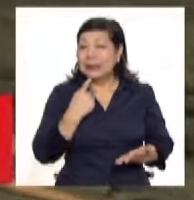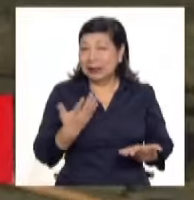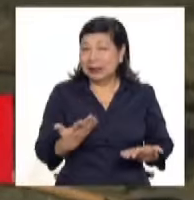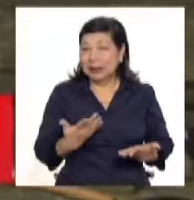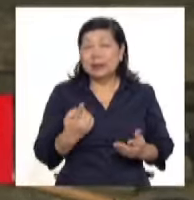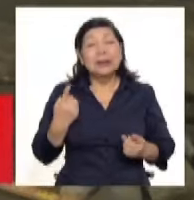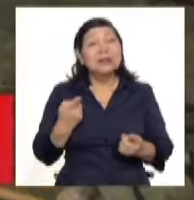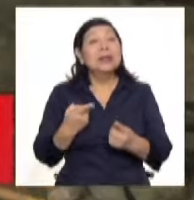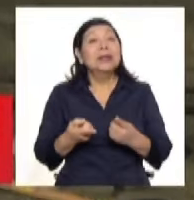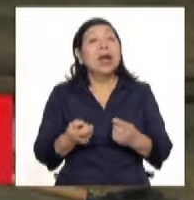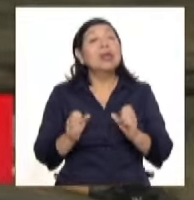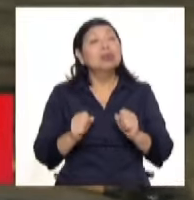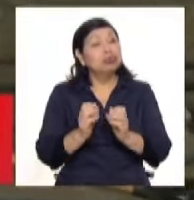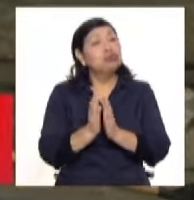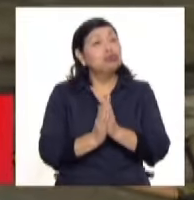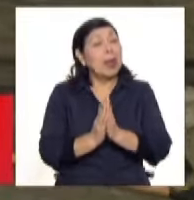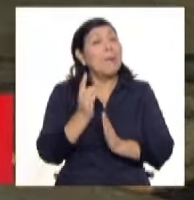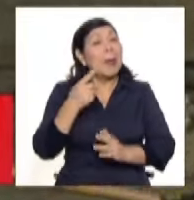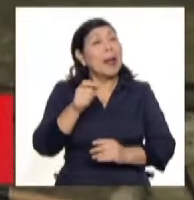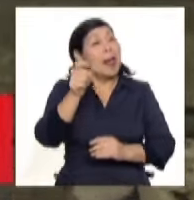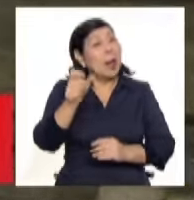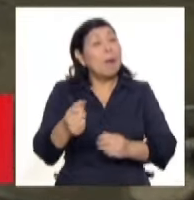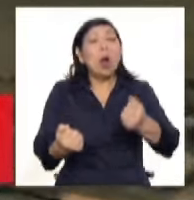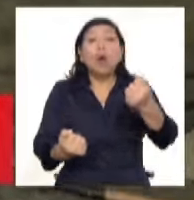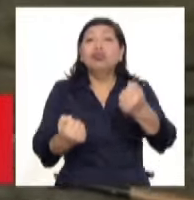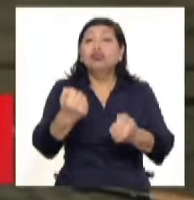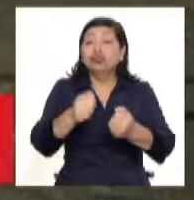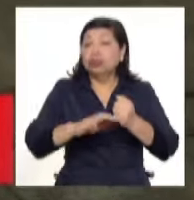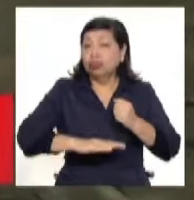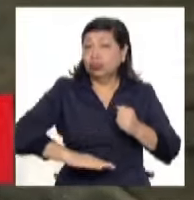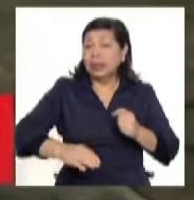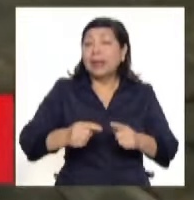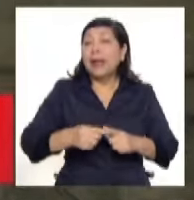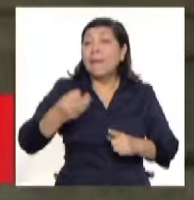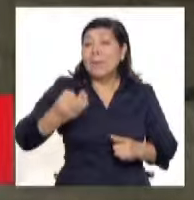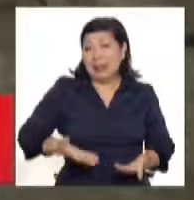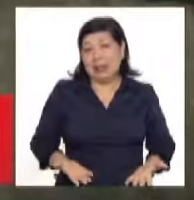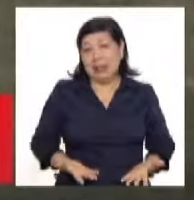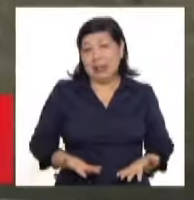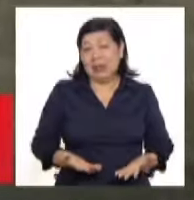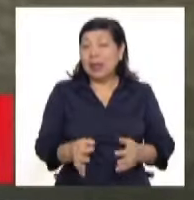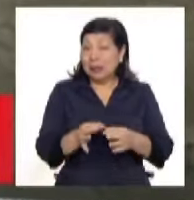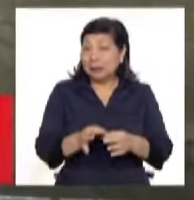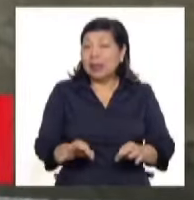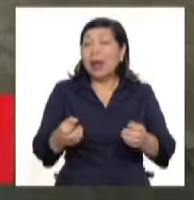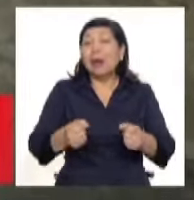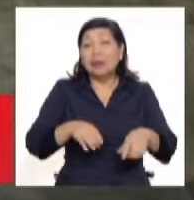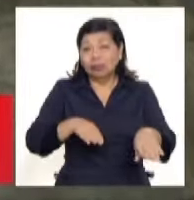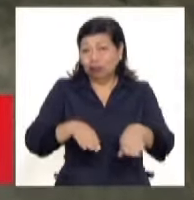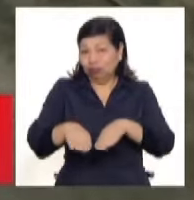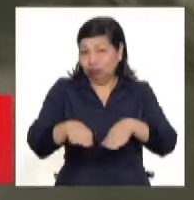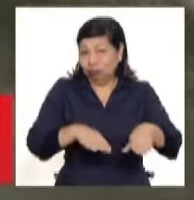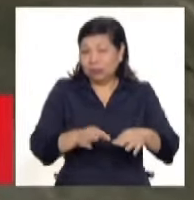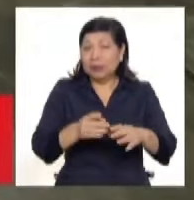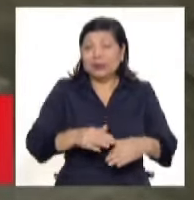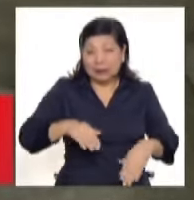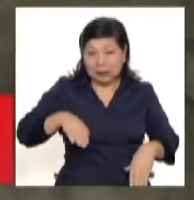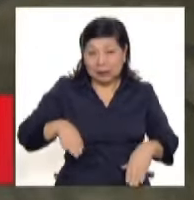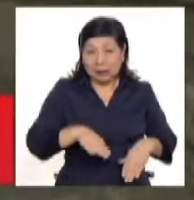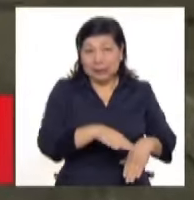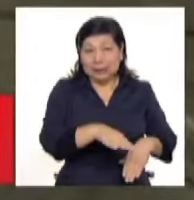con el objetivo de beneficiar precisamente tanto a la población y en especial los vehículos que transitan por esta